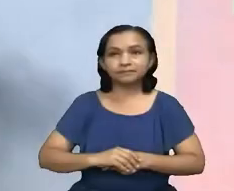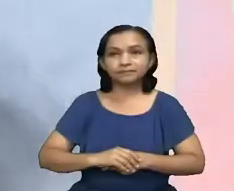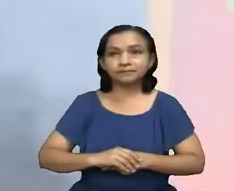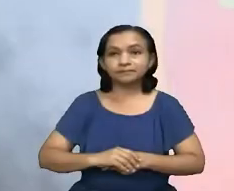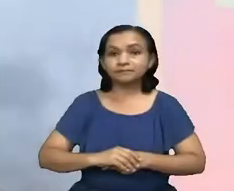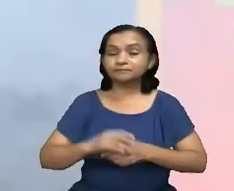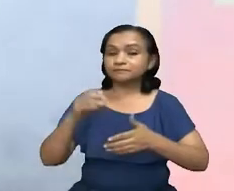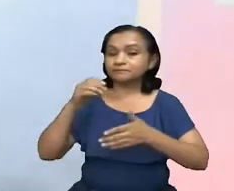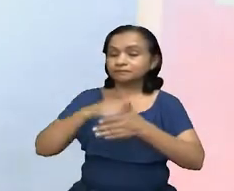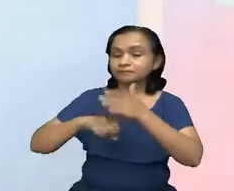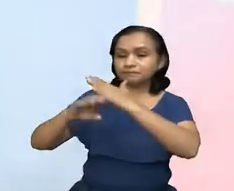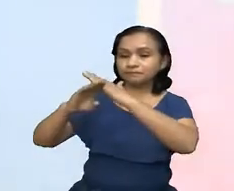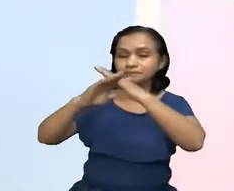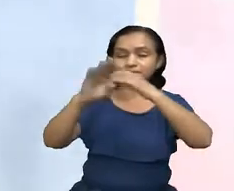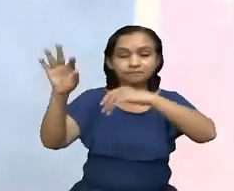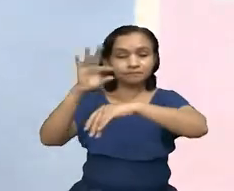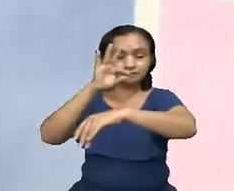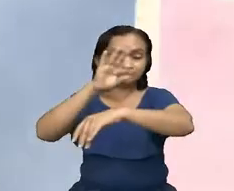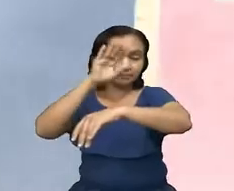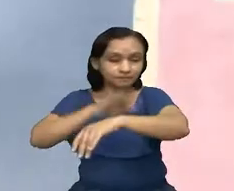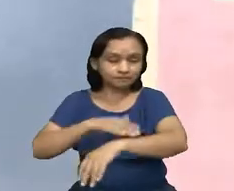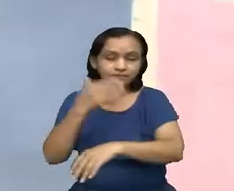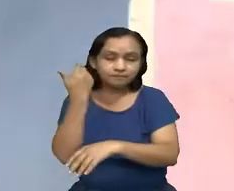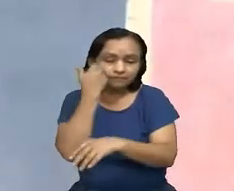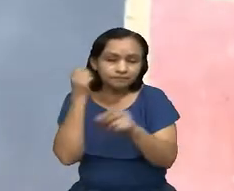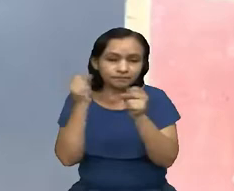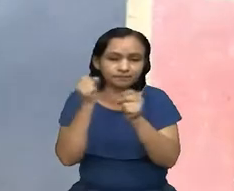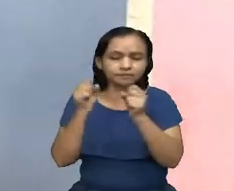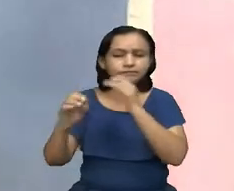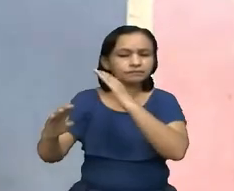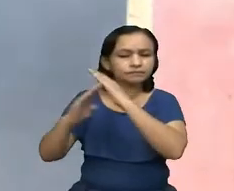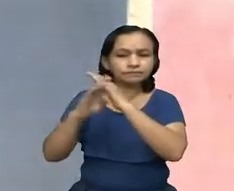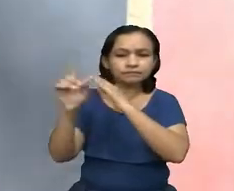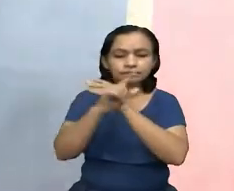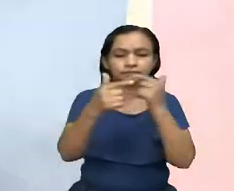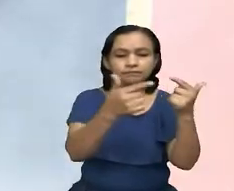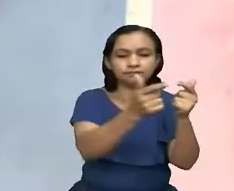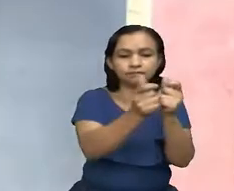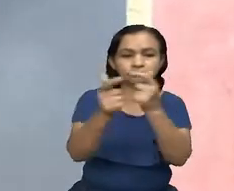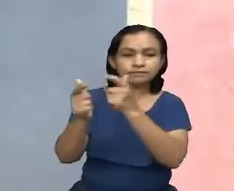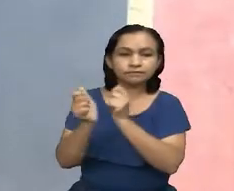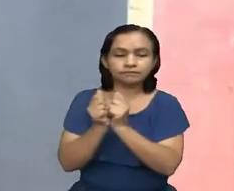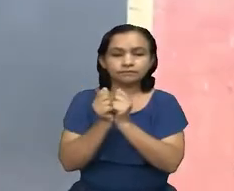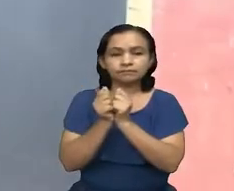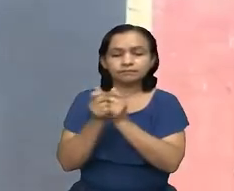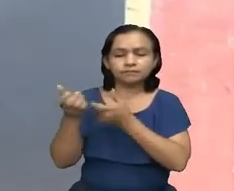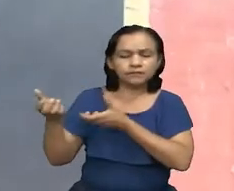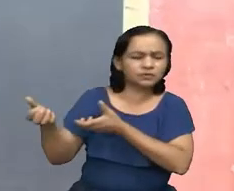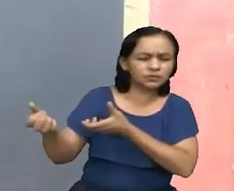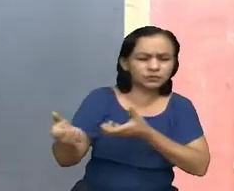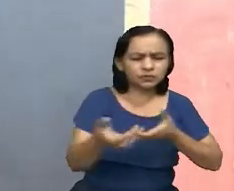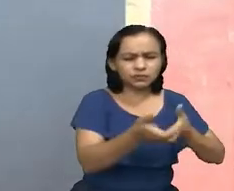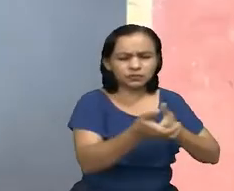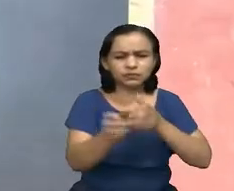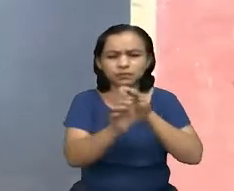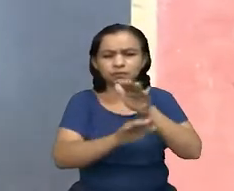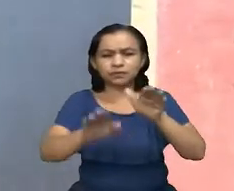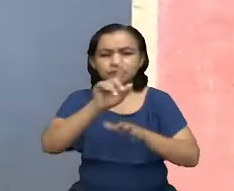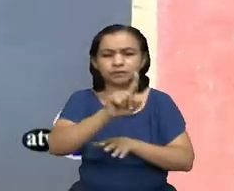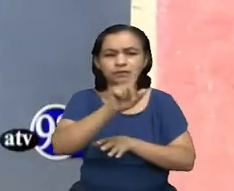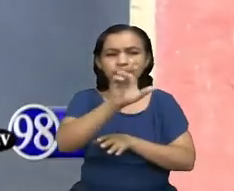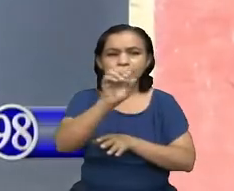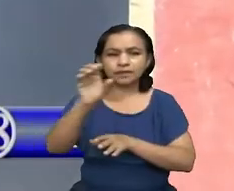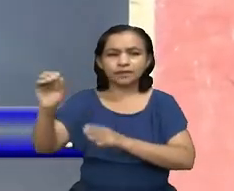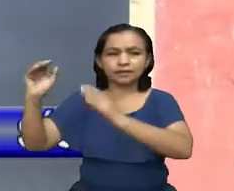La lucha contra el zancudo transmisor del dengue no se detiene. Brigadas del Ministerio de Salud fumigaron más de 100 viviendas en el populoso